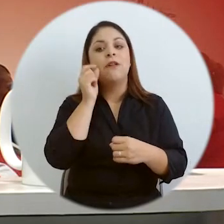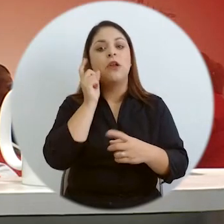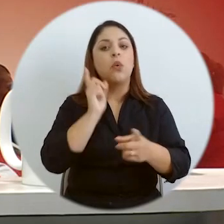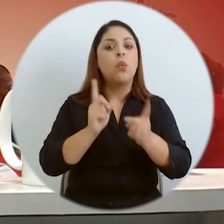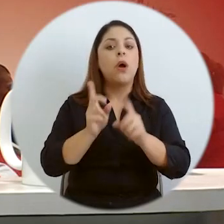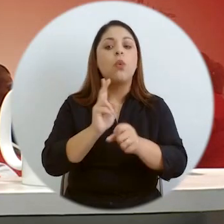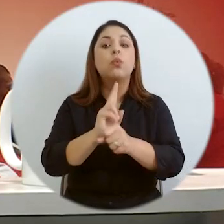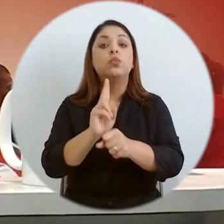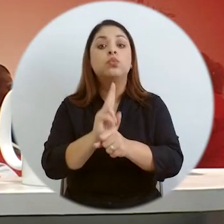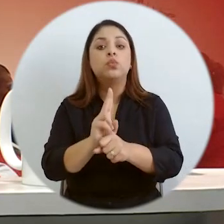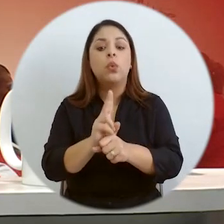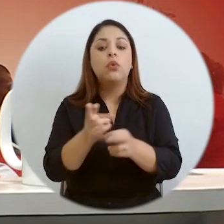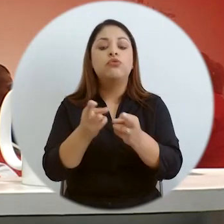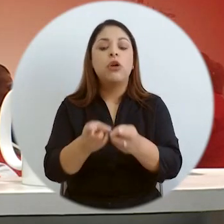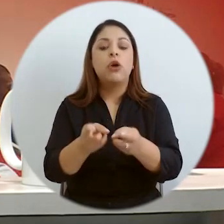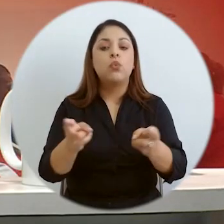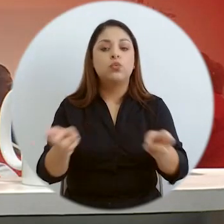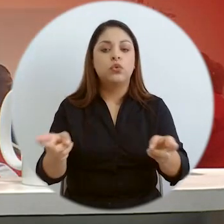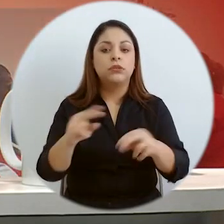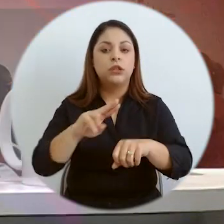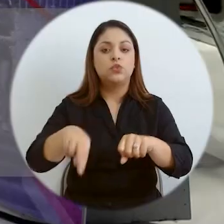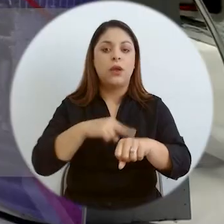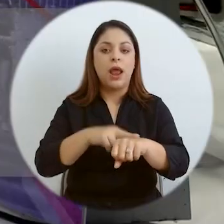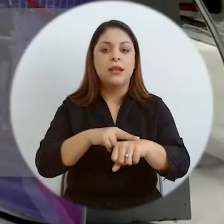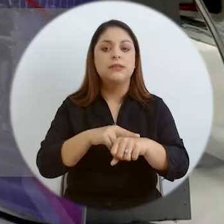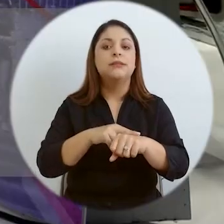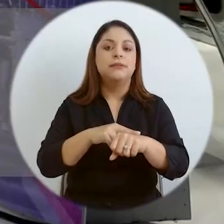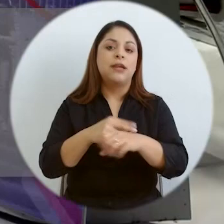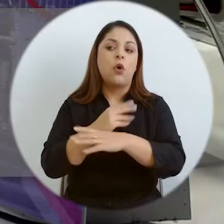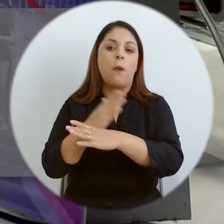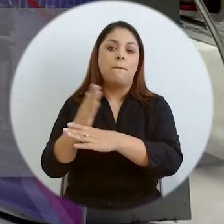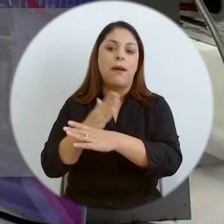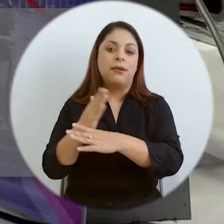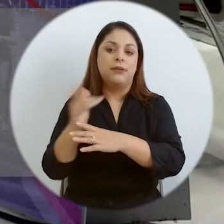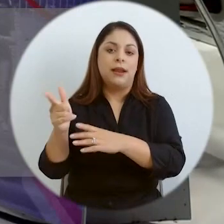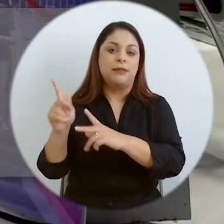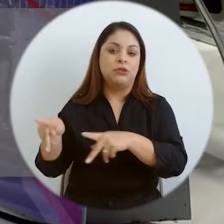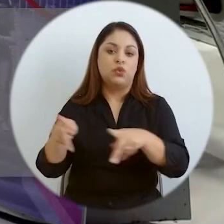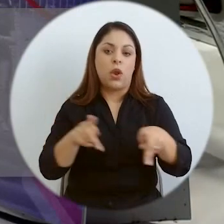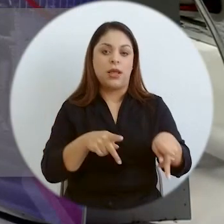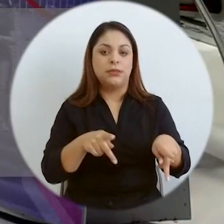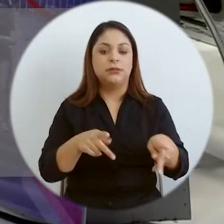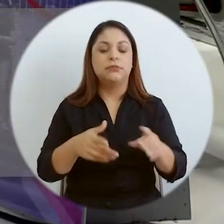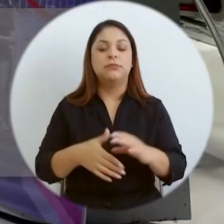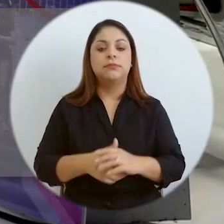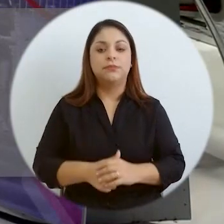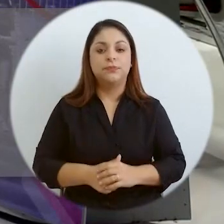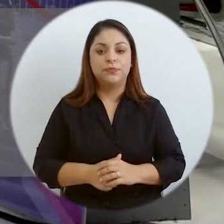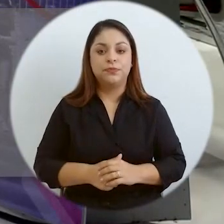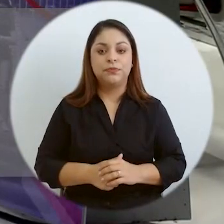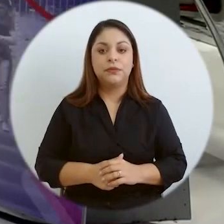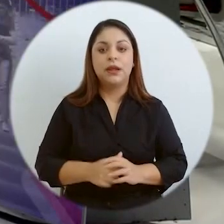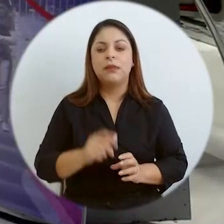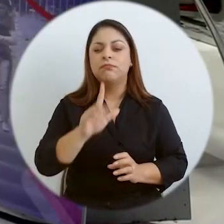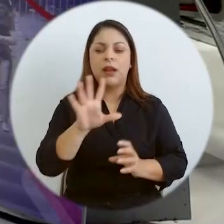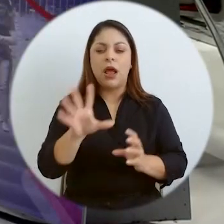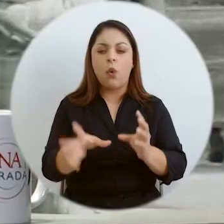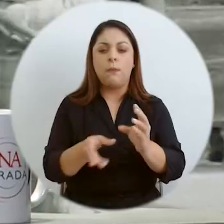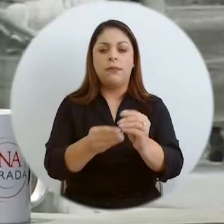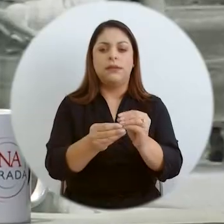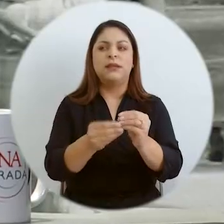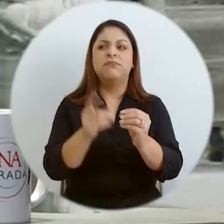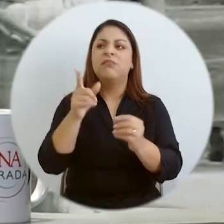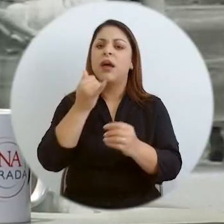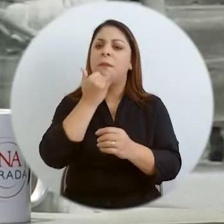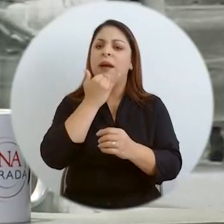los recursos naturales que son compartidos por la población. Tal vez ahí también como para complementar qué está pasando en Guanacaste, a veces es